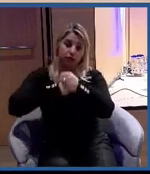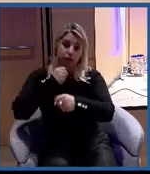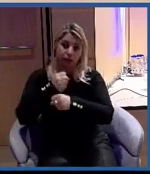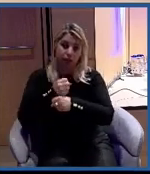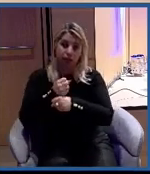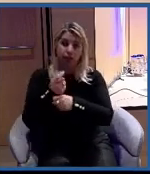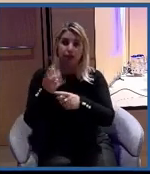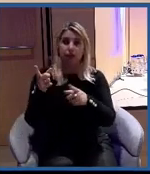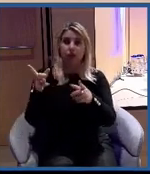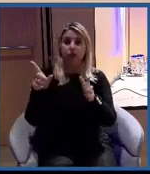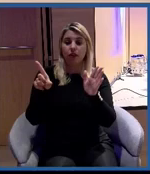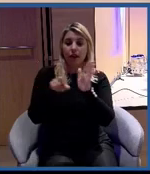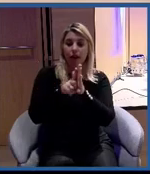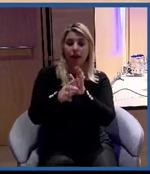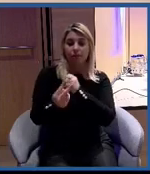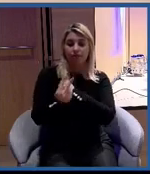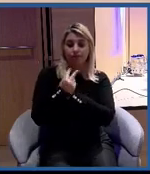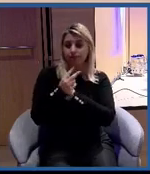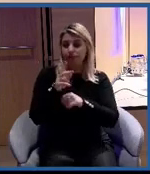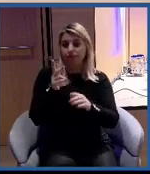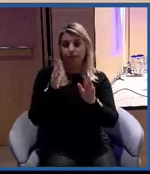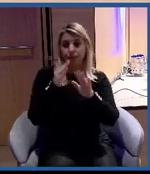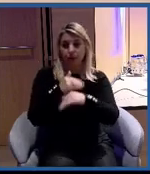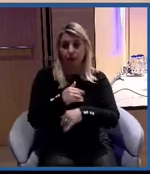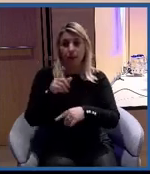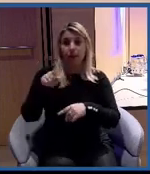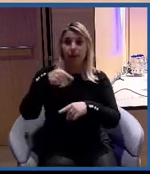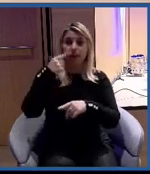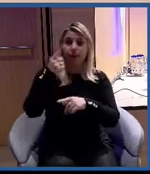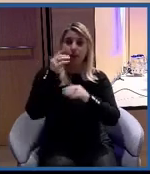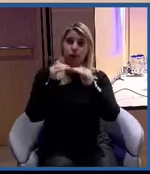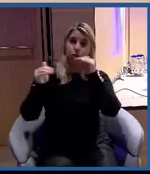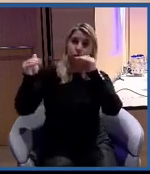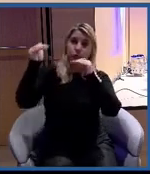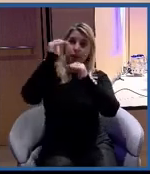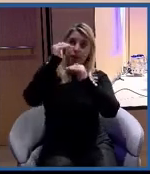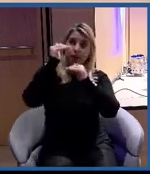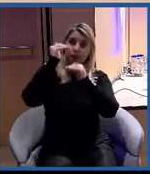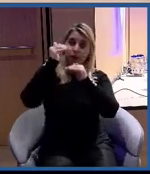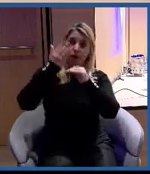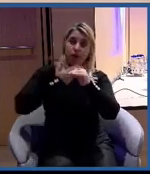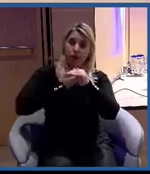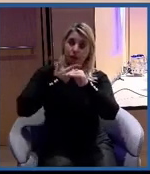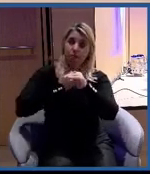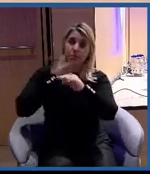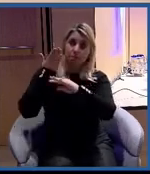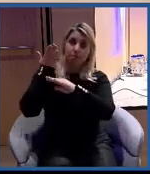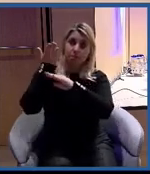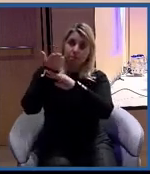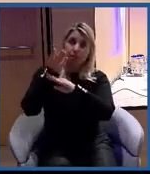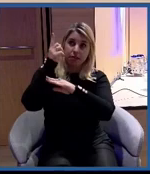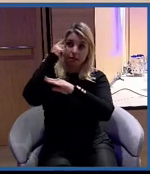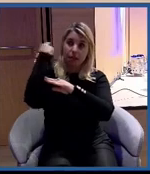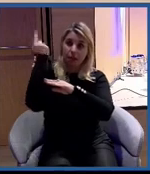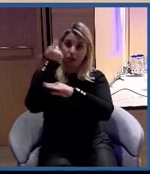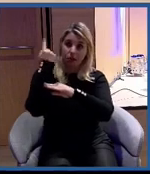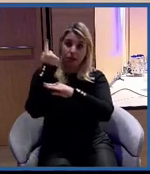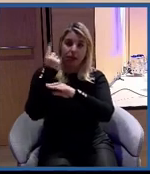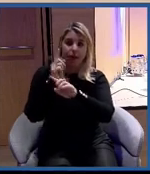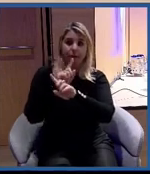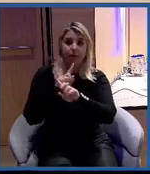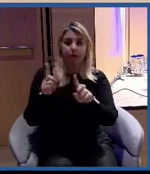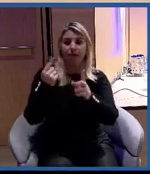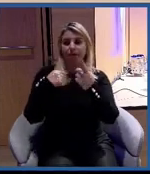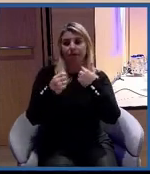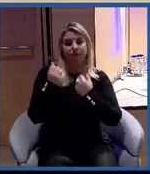de Amparo queríamos llevarlo a una instancia superior para poder llevarlo a la a nivel internacional pero eh Ya